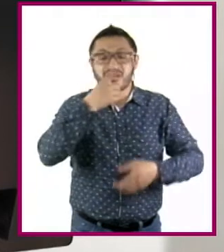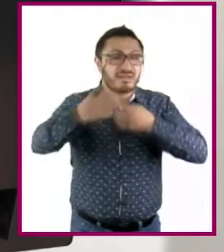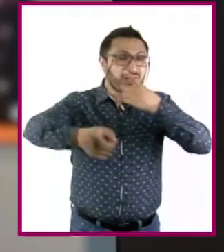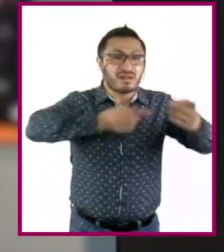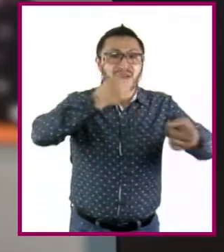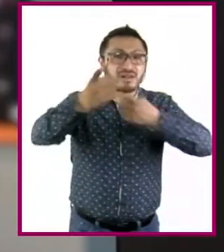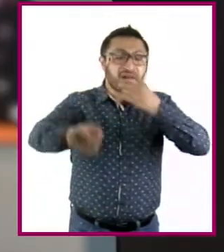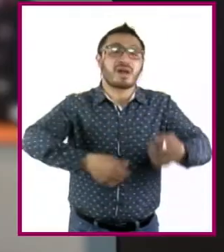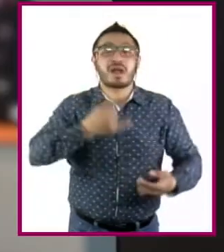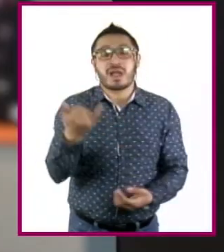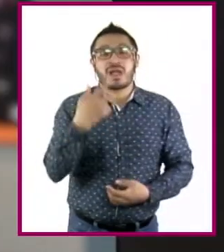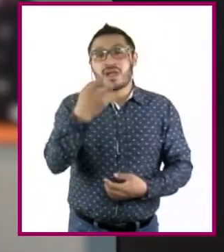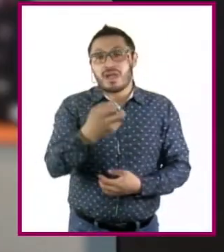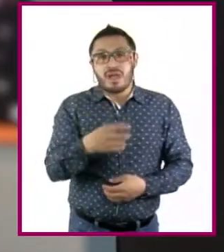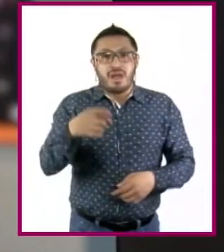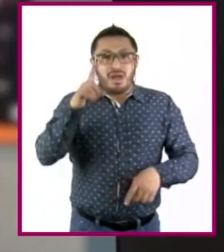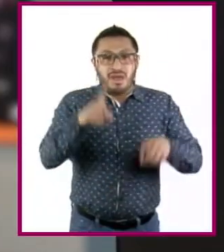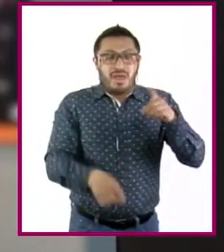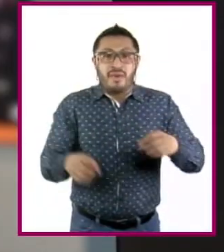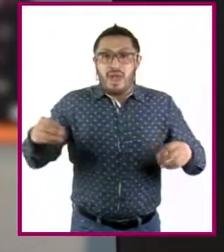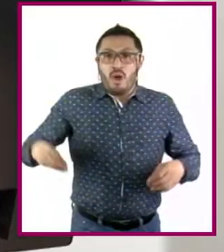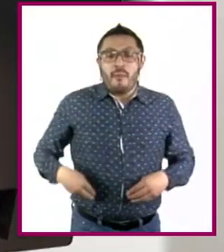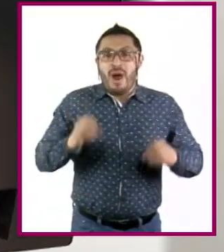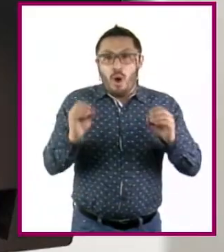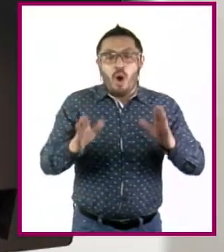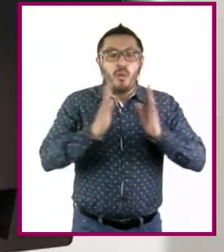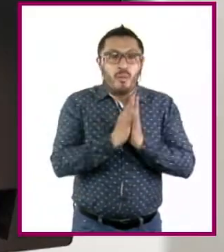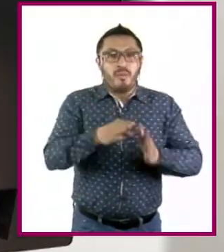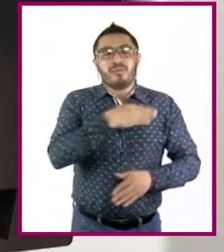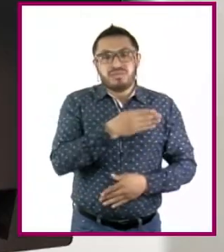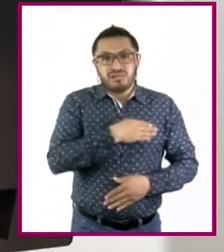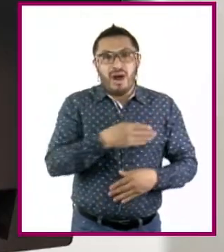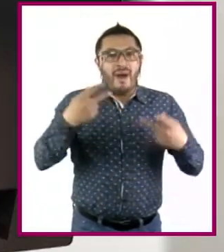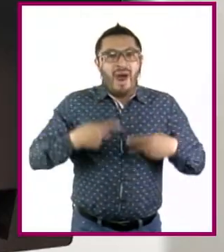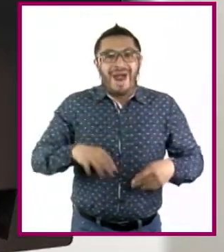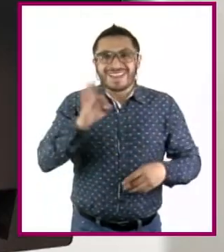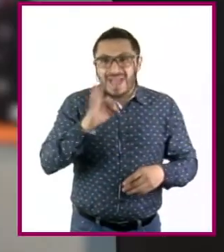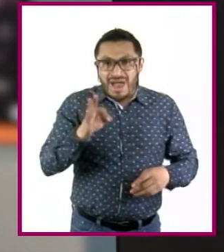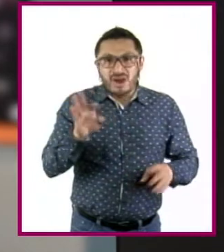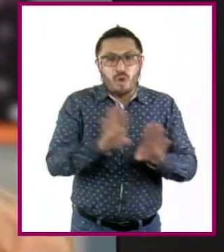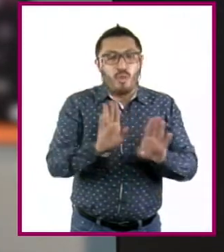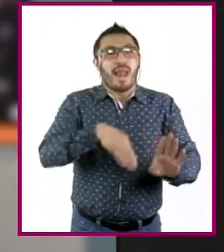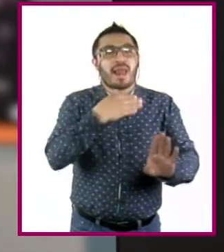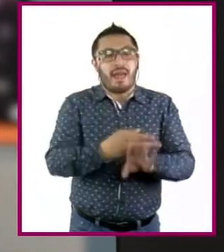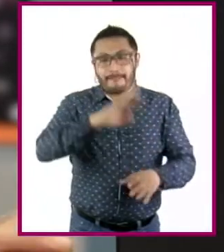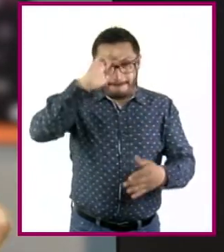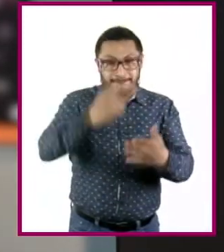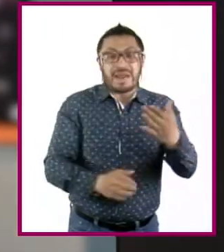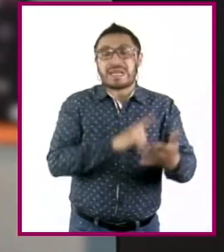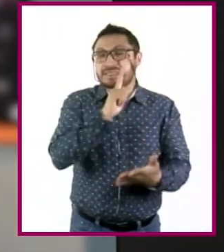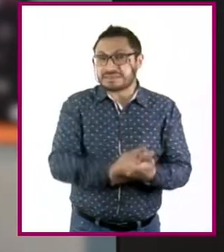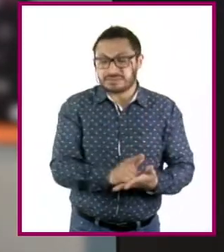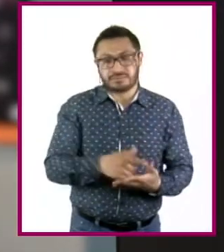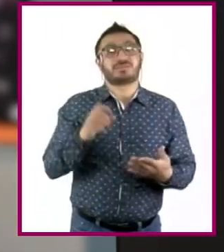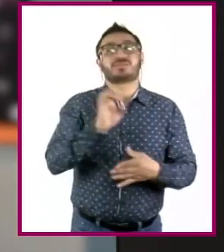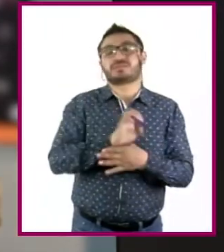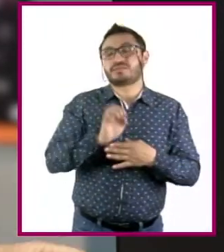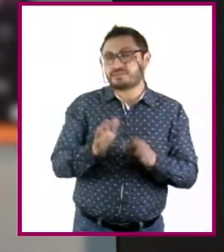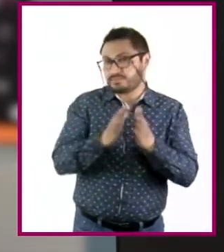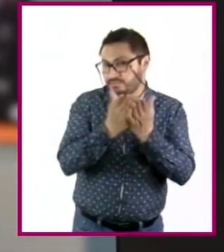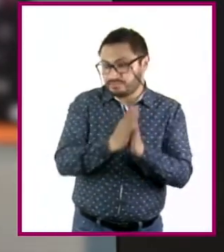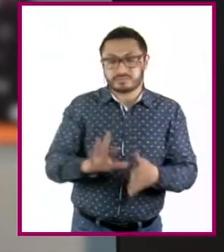eso declaran la culpabilidad o inocencia de las personas que resultan acusadas de un delito. Entonces, en el mundo de tu cuento, son